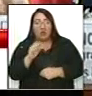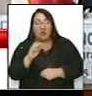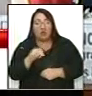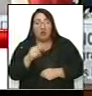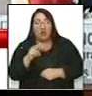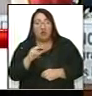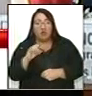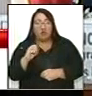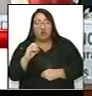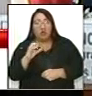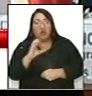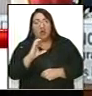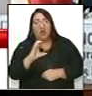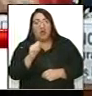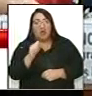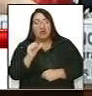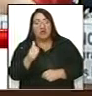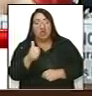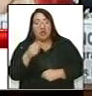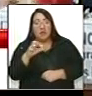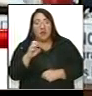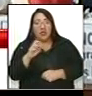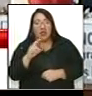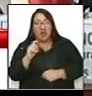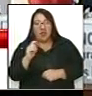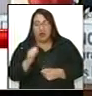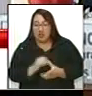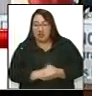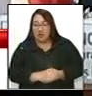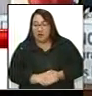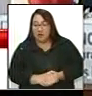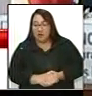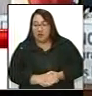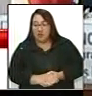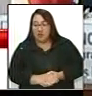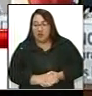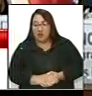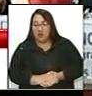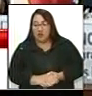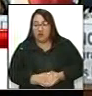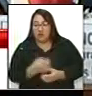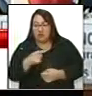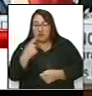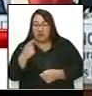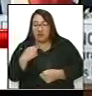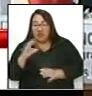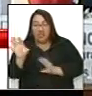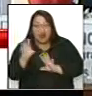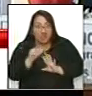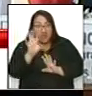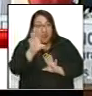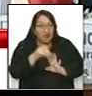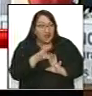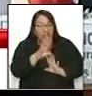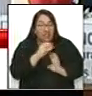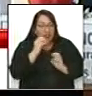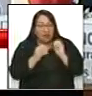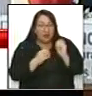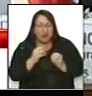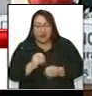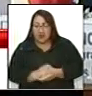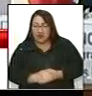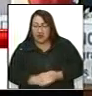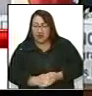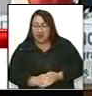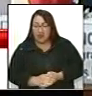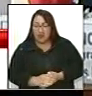Mauricio Casaperalta, quien va a estar no solamente recogiendo la participación de